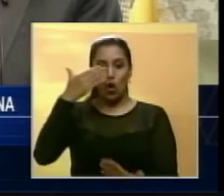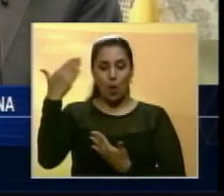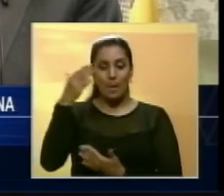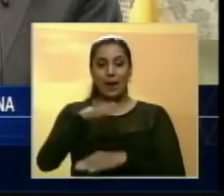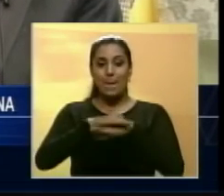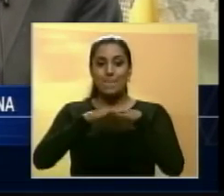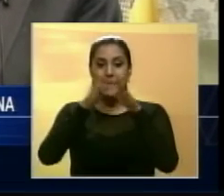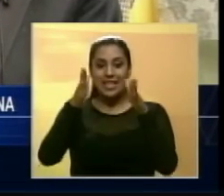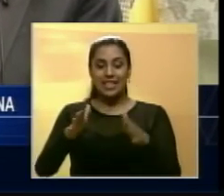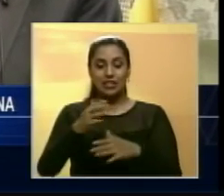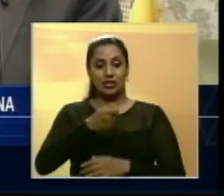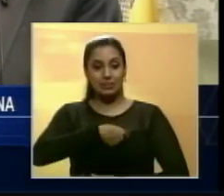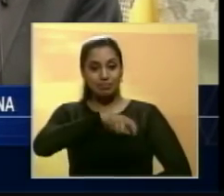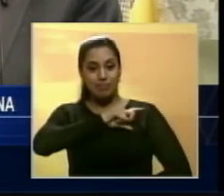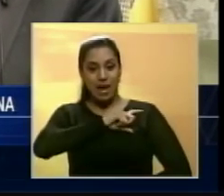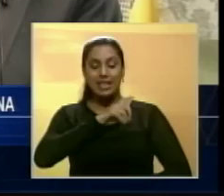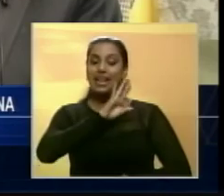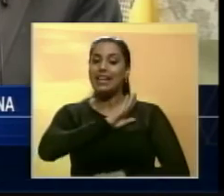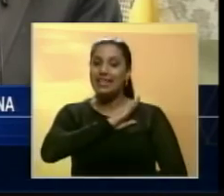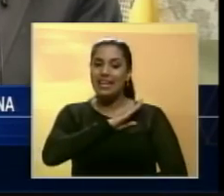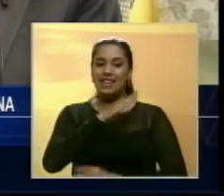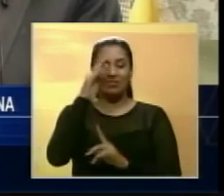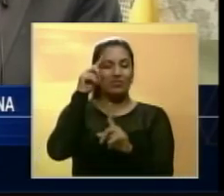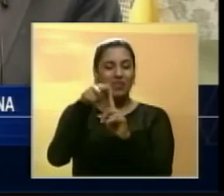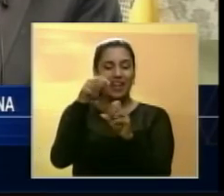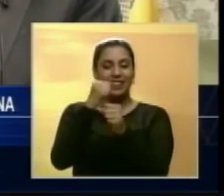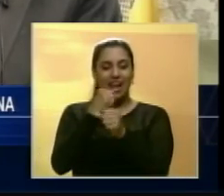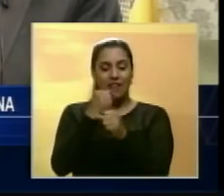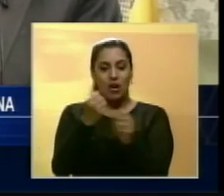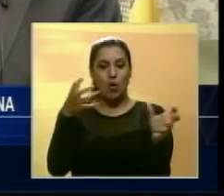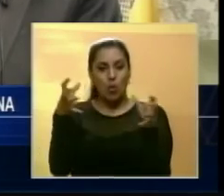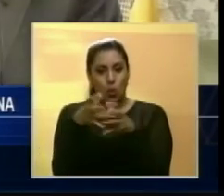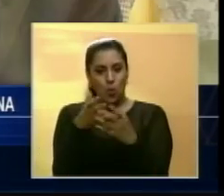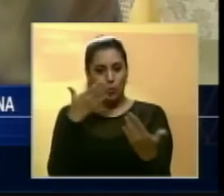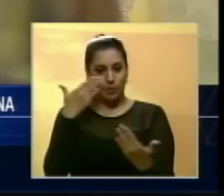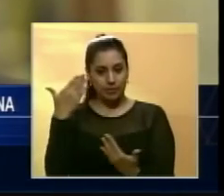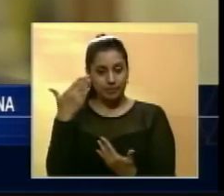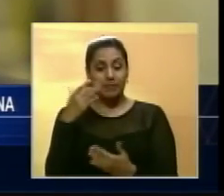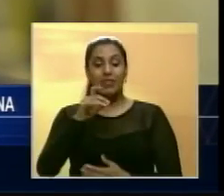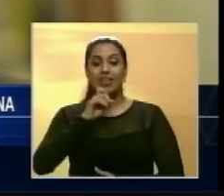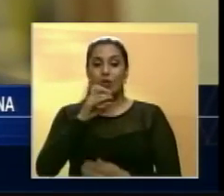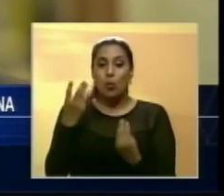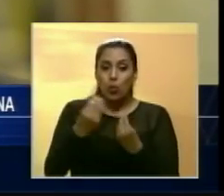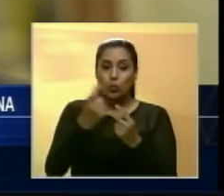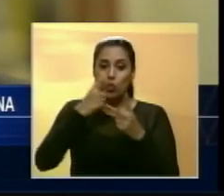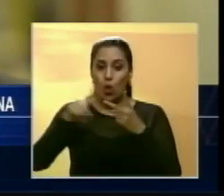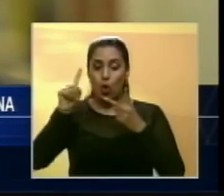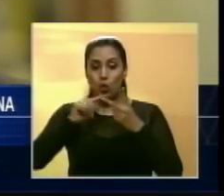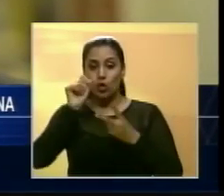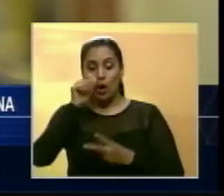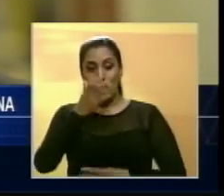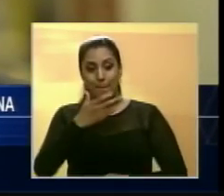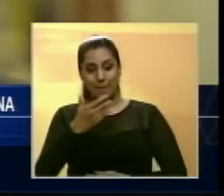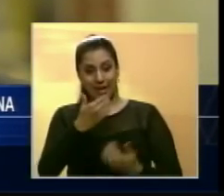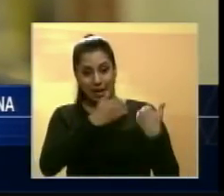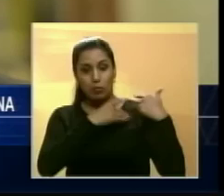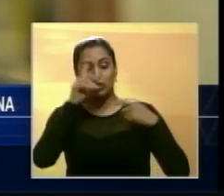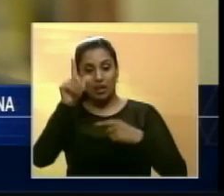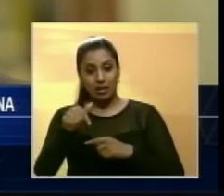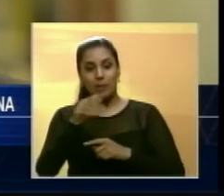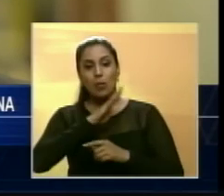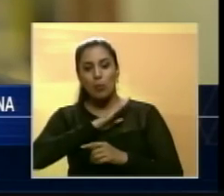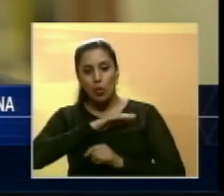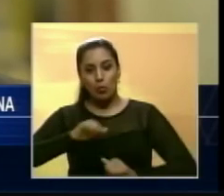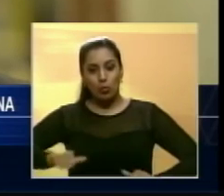ministro español de Exteriores, que está en funciones, José Manuel García Margallo, quien junto a su homólogo luso, Augusto